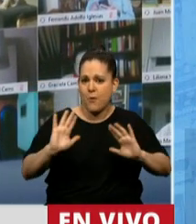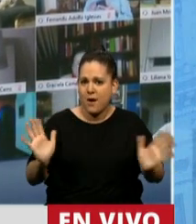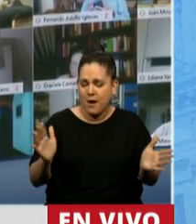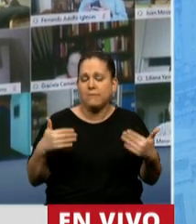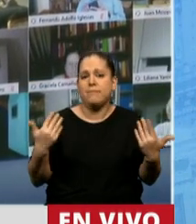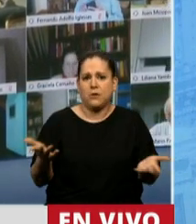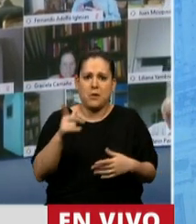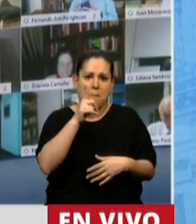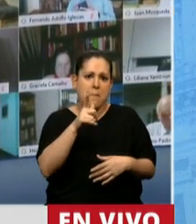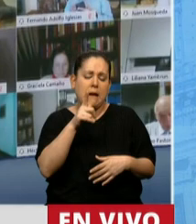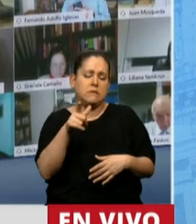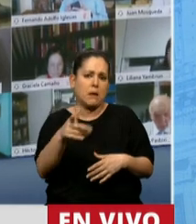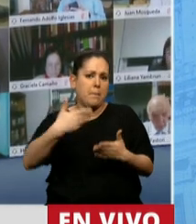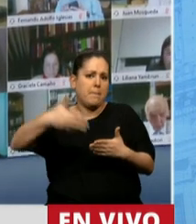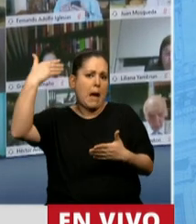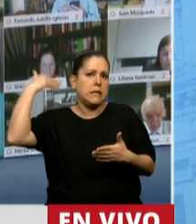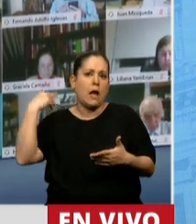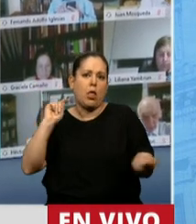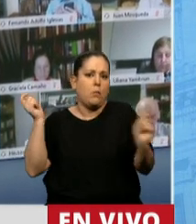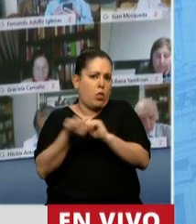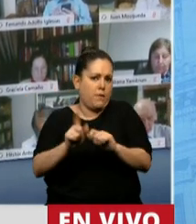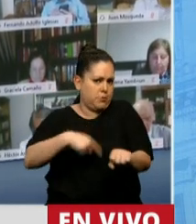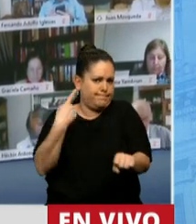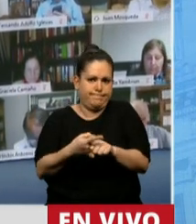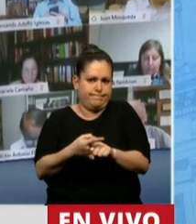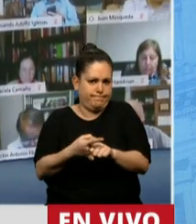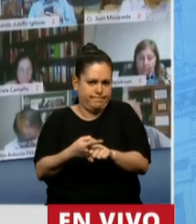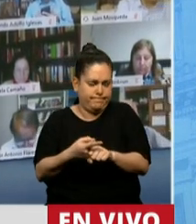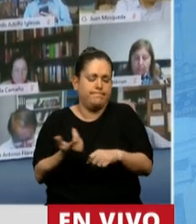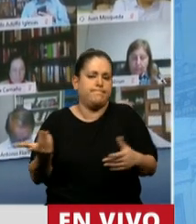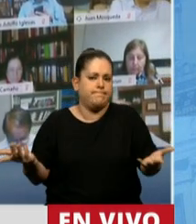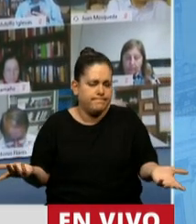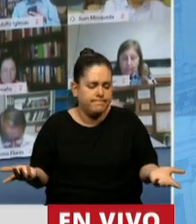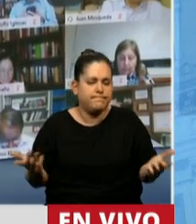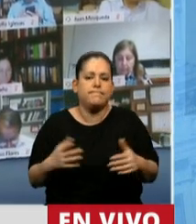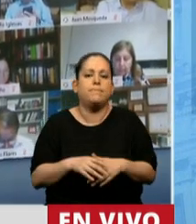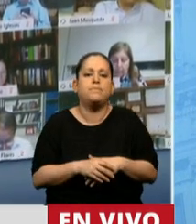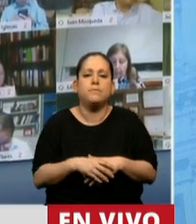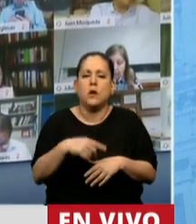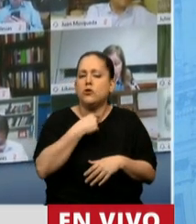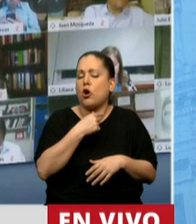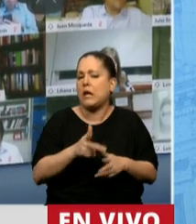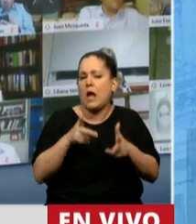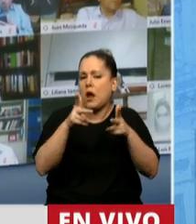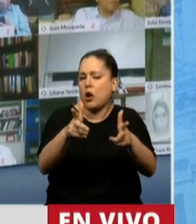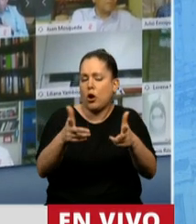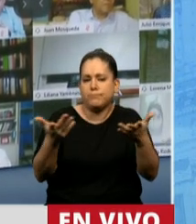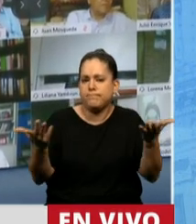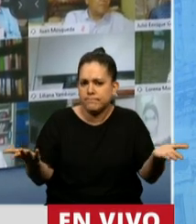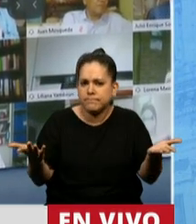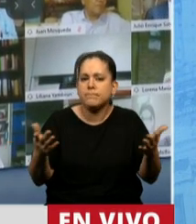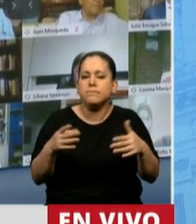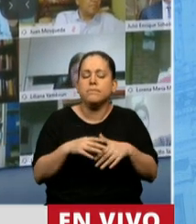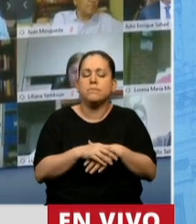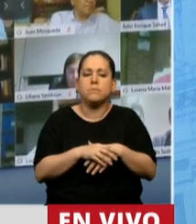pasado que es un lugar cómodo El pasado es inmodificable el pasado es inmodificable Yo quiero hacer referencia a que